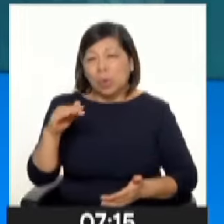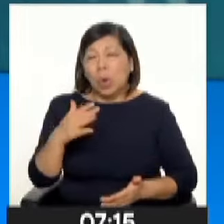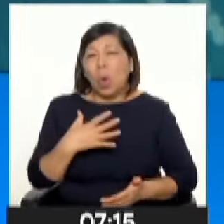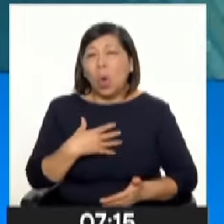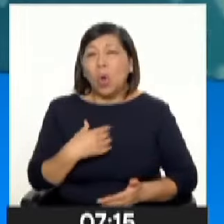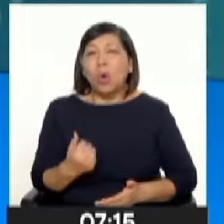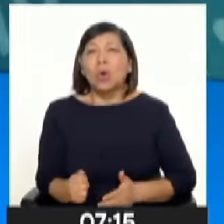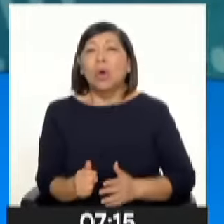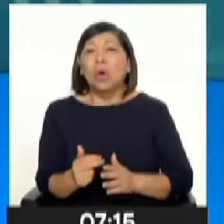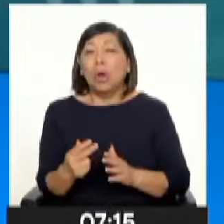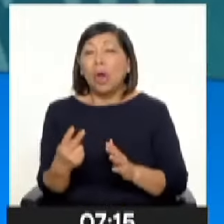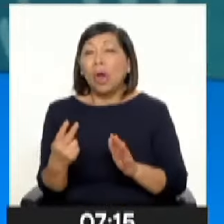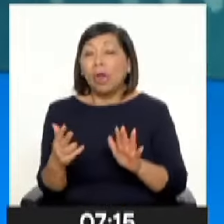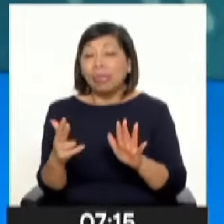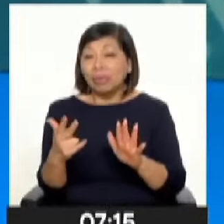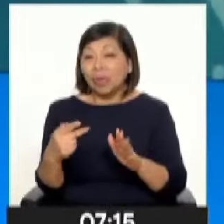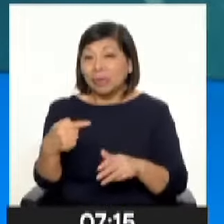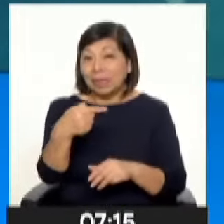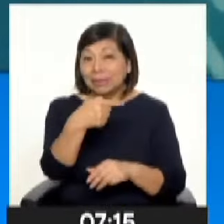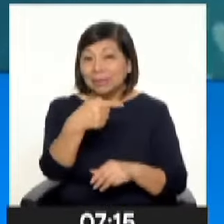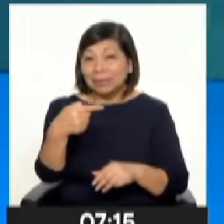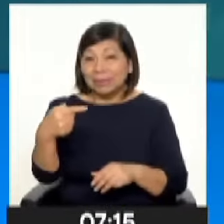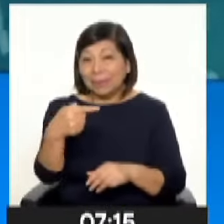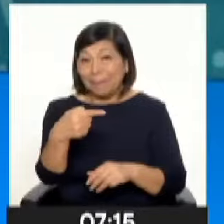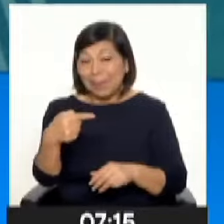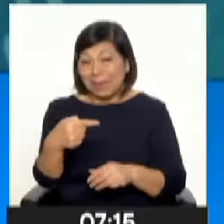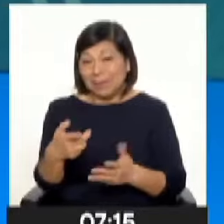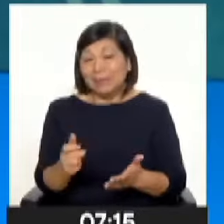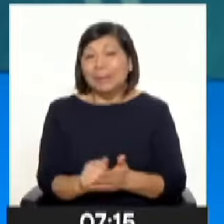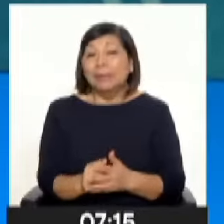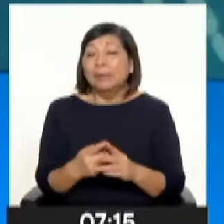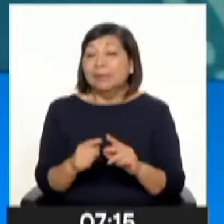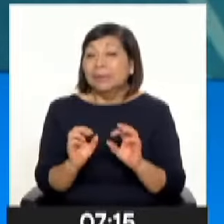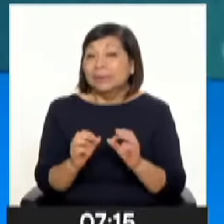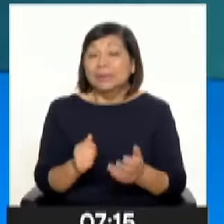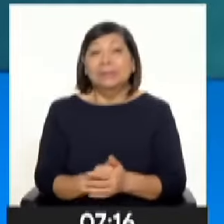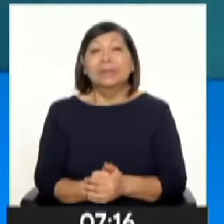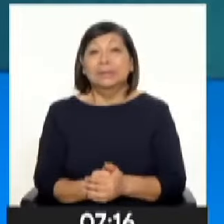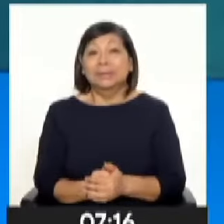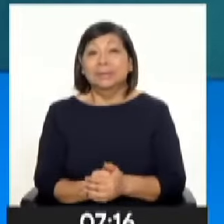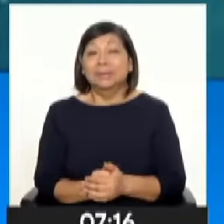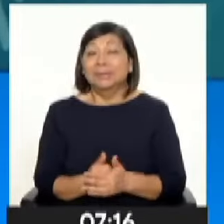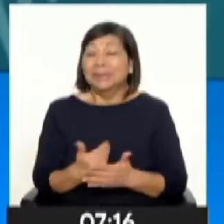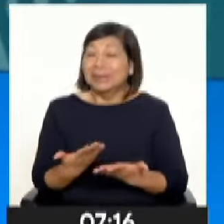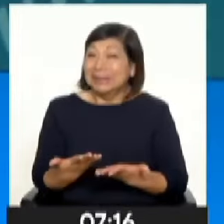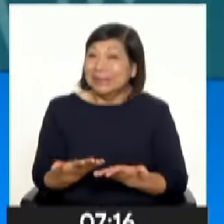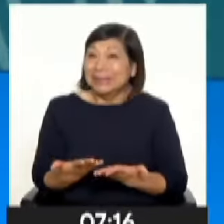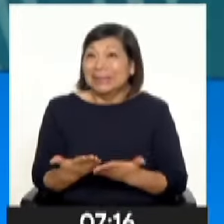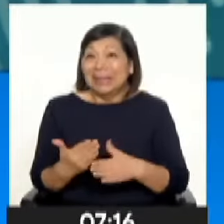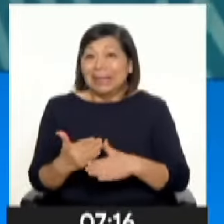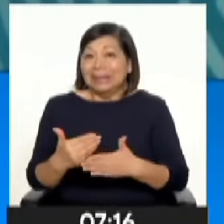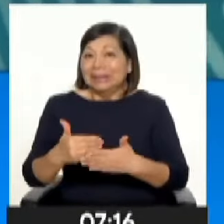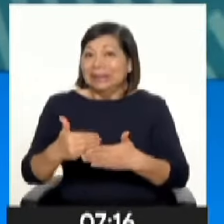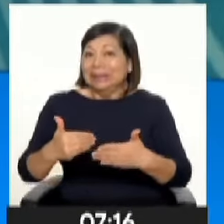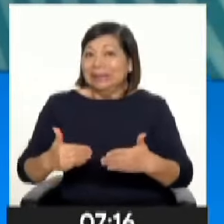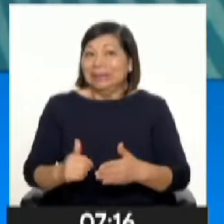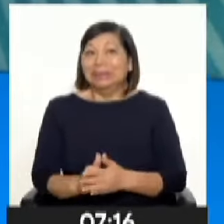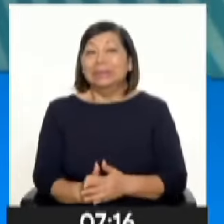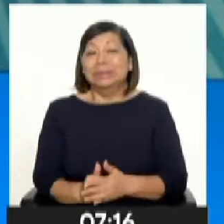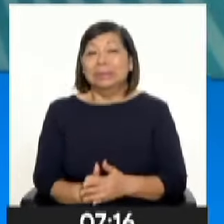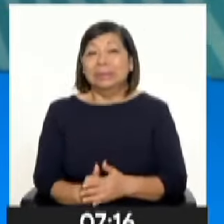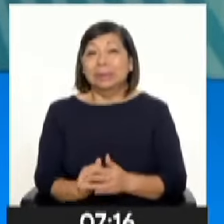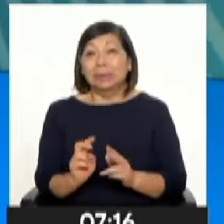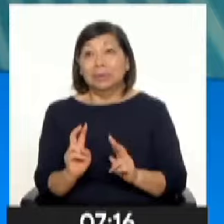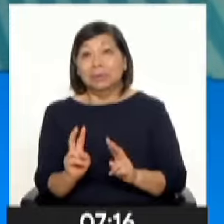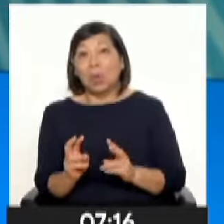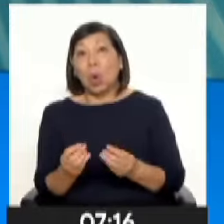aproximadamente 18 semanas de embarazo. Y esto, por supuesto, genera un precedente en la historia de nuestro